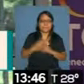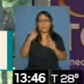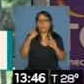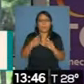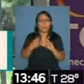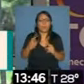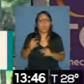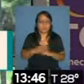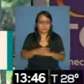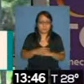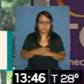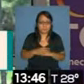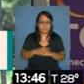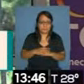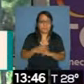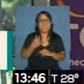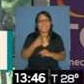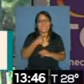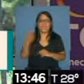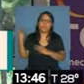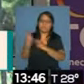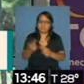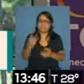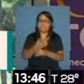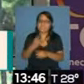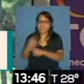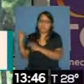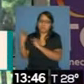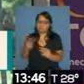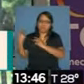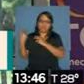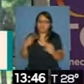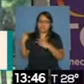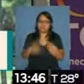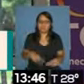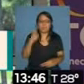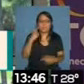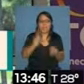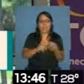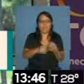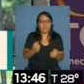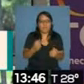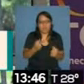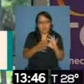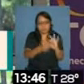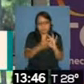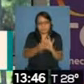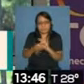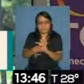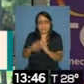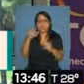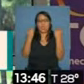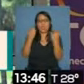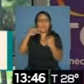es estar frecuentemente aquí en la provincia para intensificar los contactos entre la economía alemana y